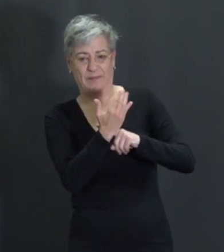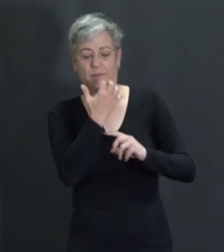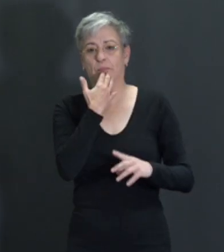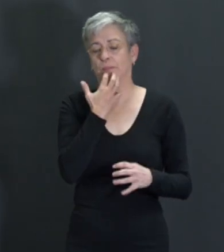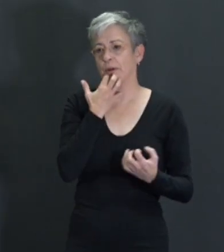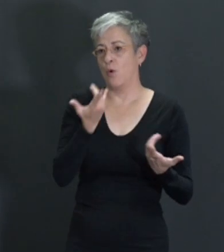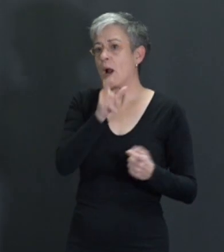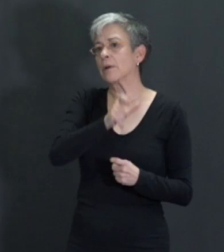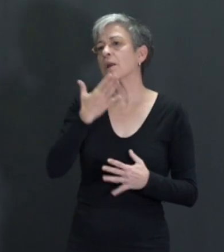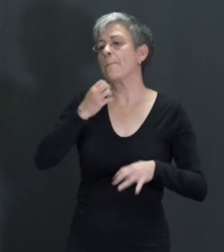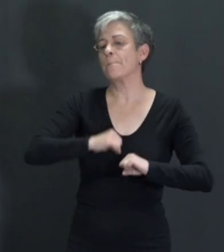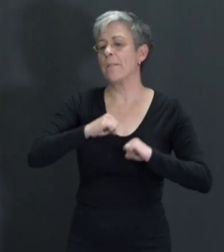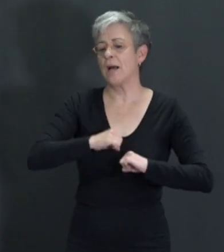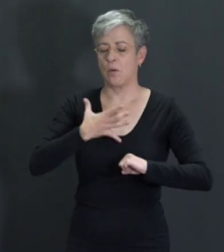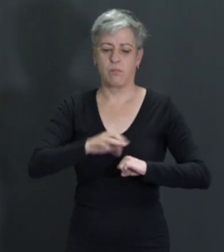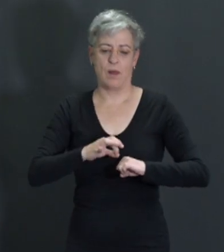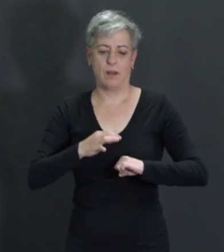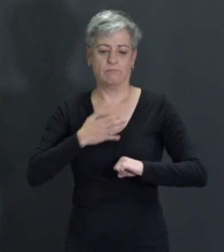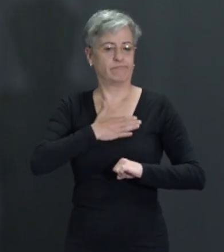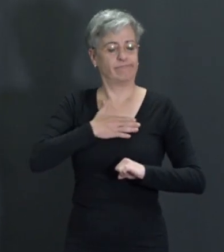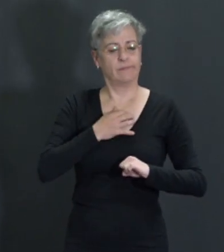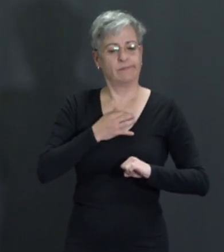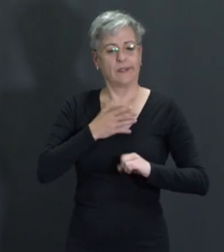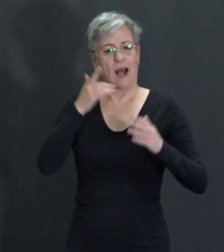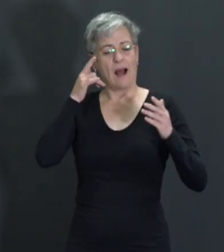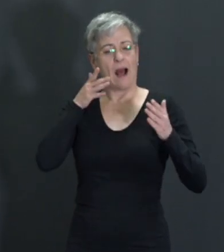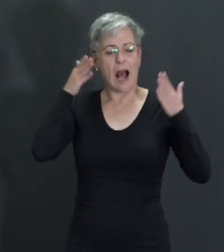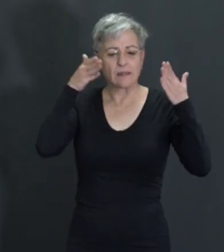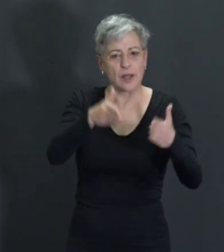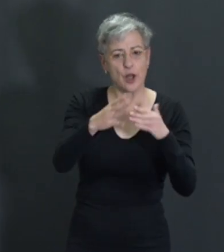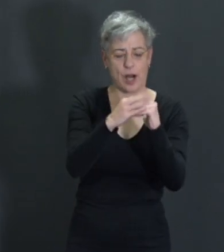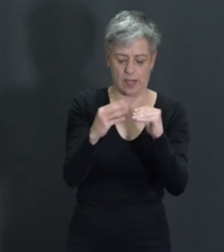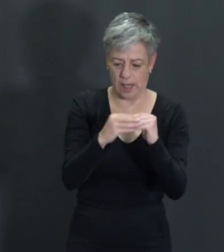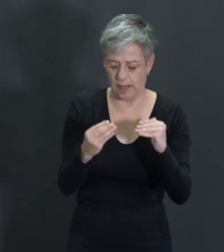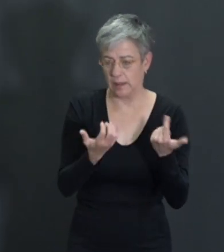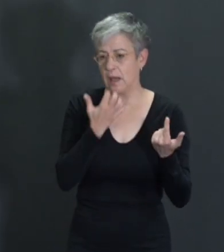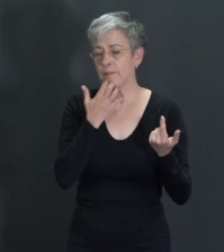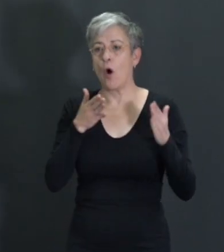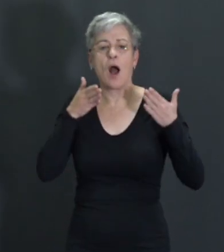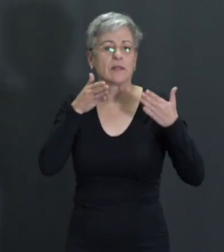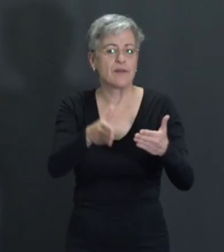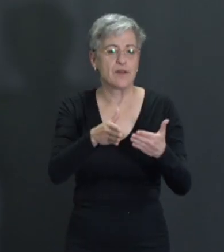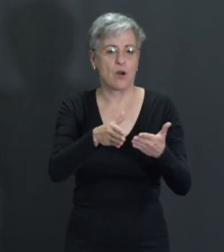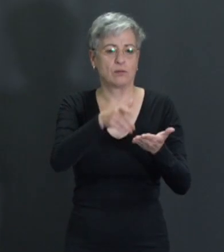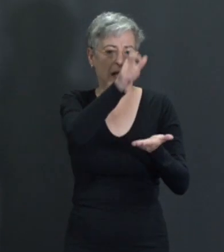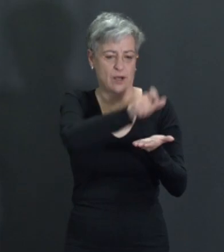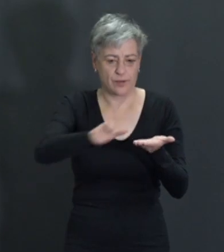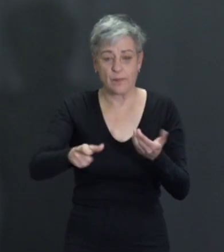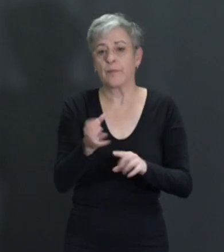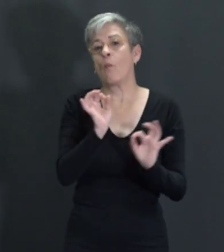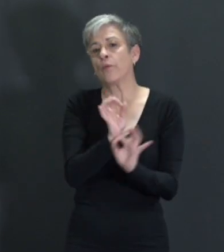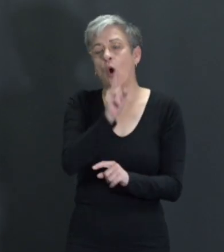pueda disfrutar de un servicio de atención al cliente, de un servicio de atención a la ciudadanía, del